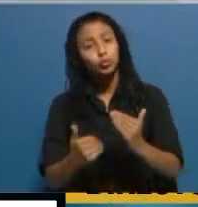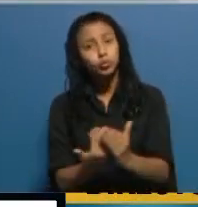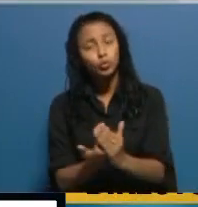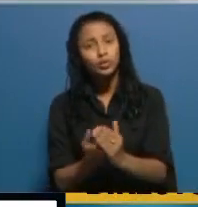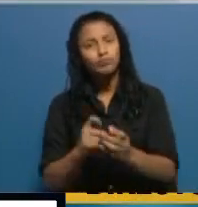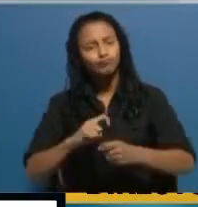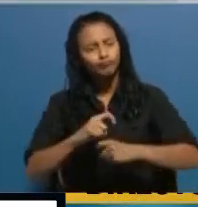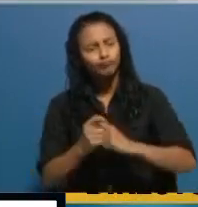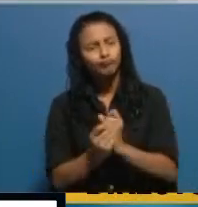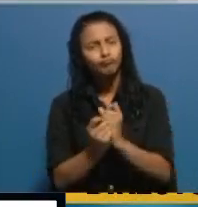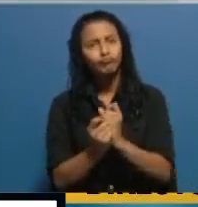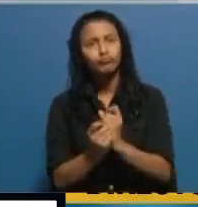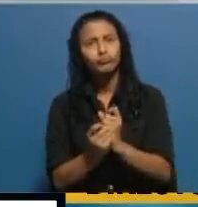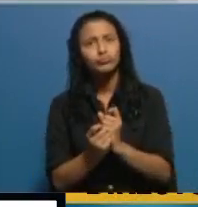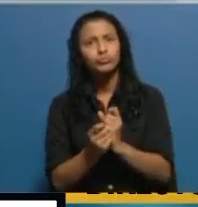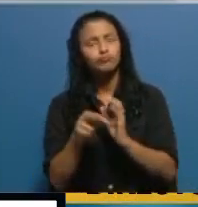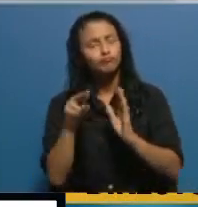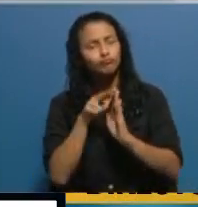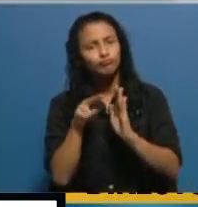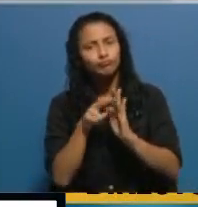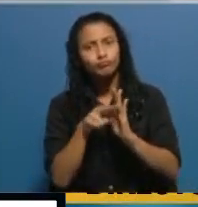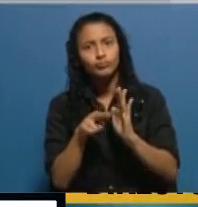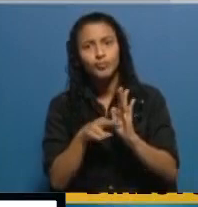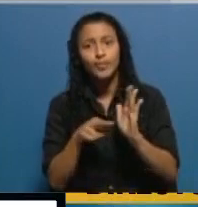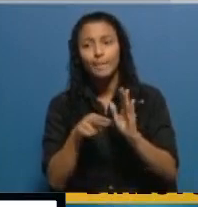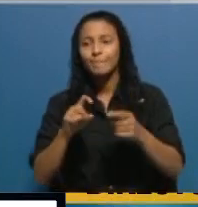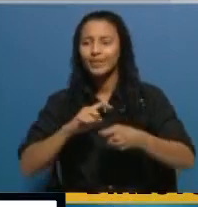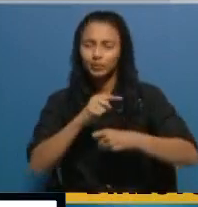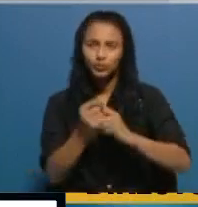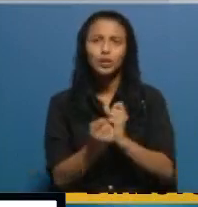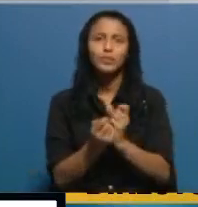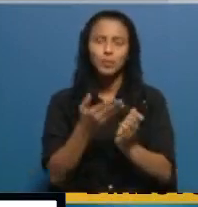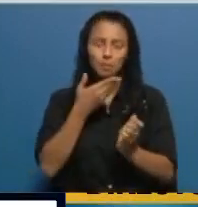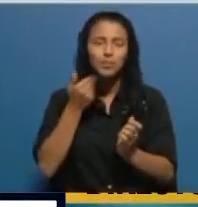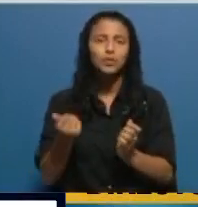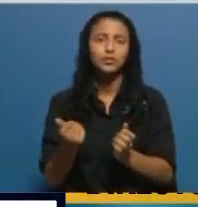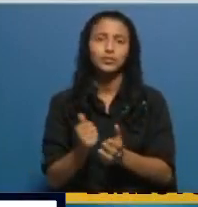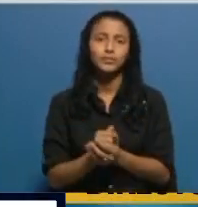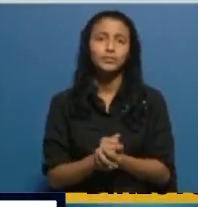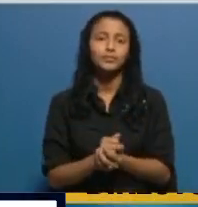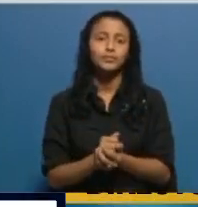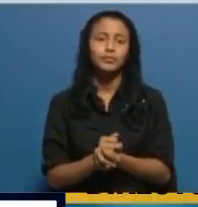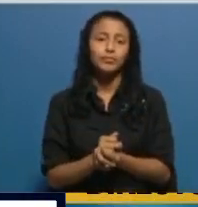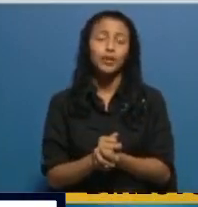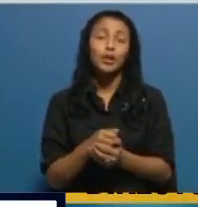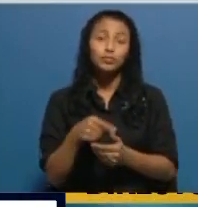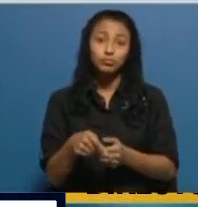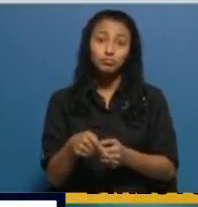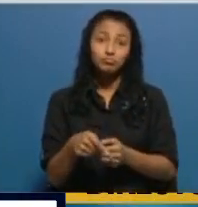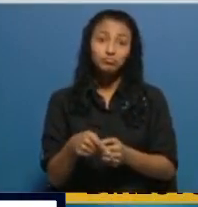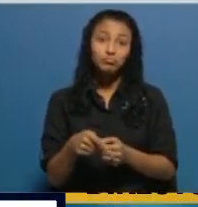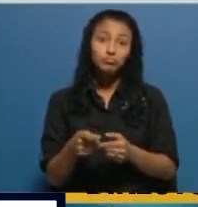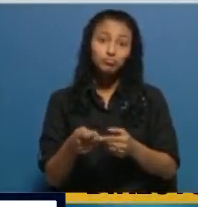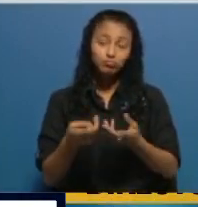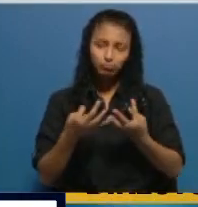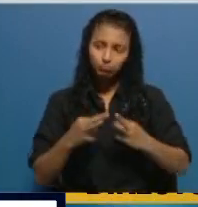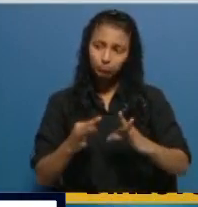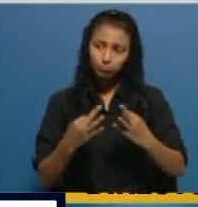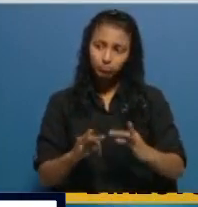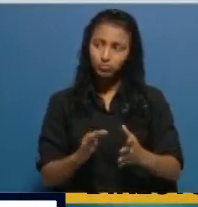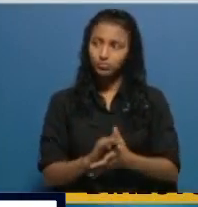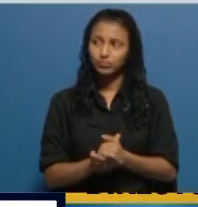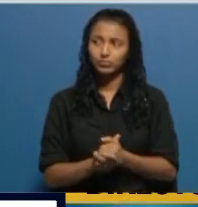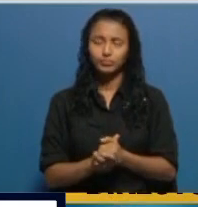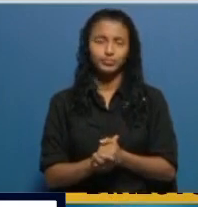la renovación del pacto social de su perfeccionamiento se trata de un ejercicio donde debe participar la